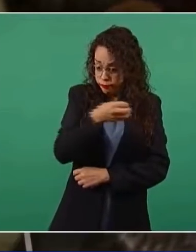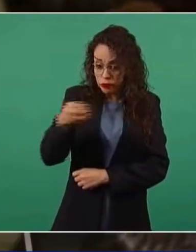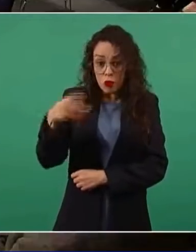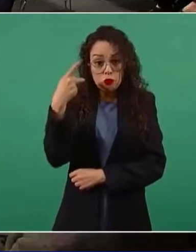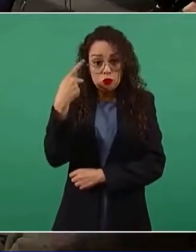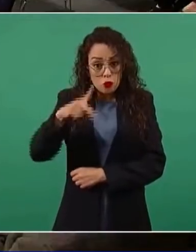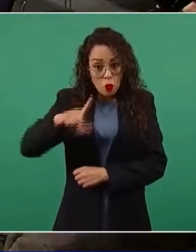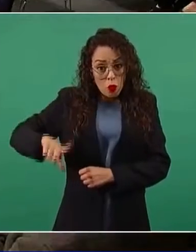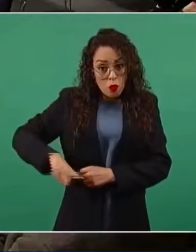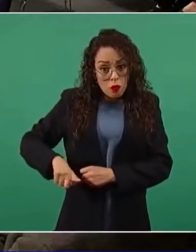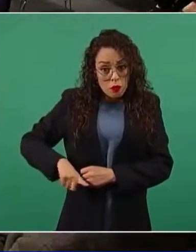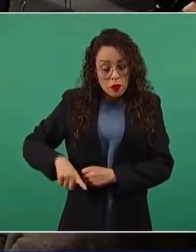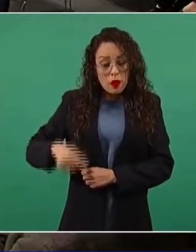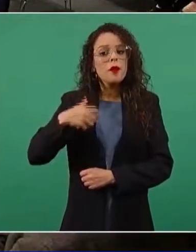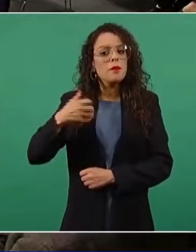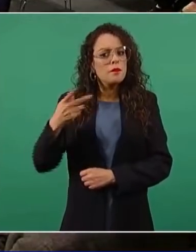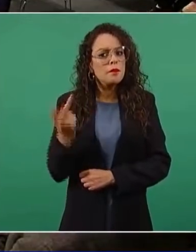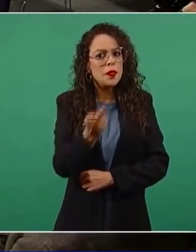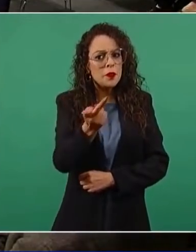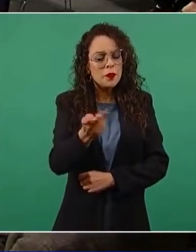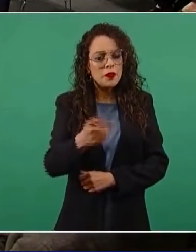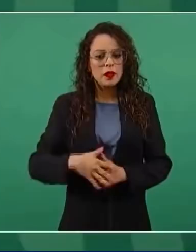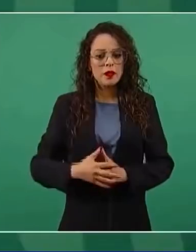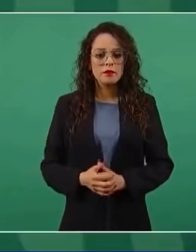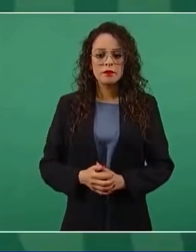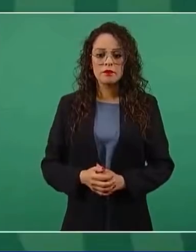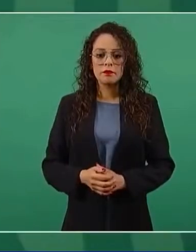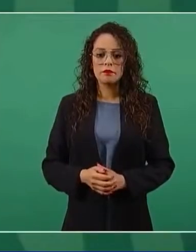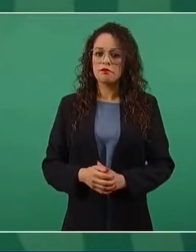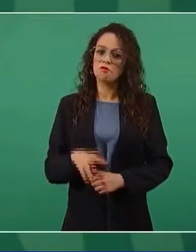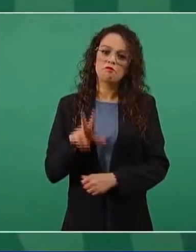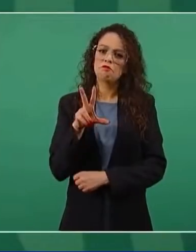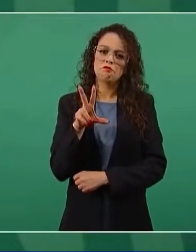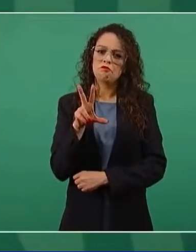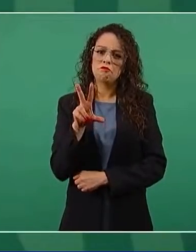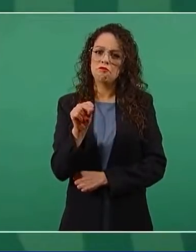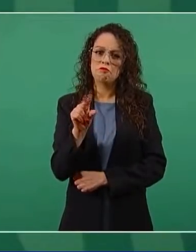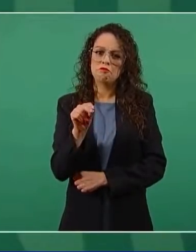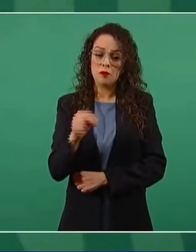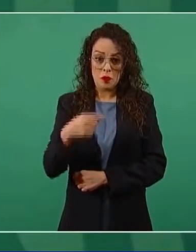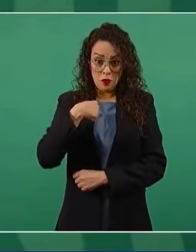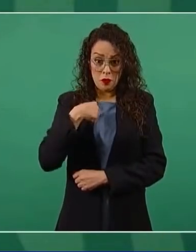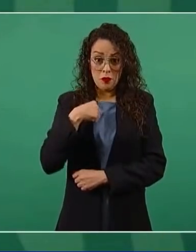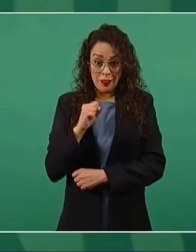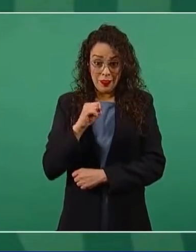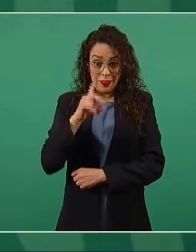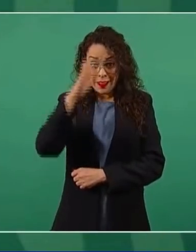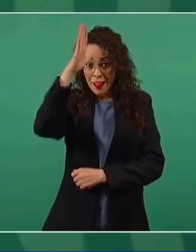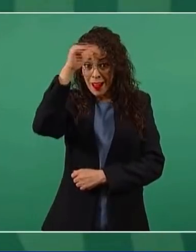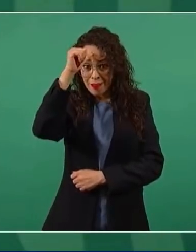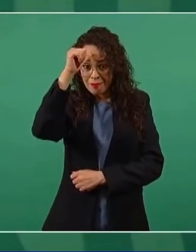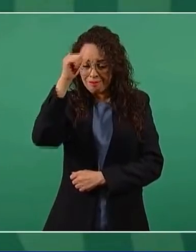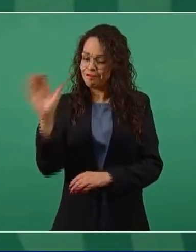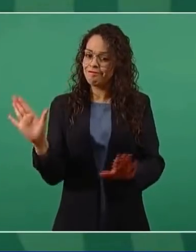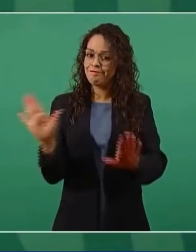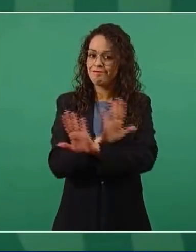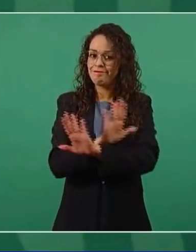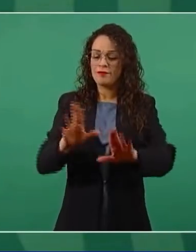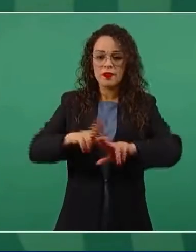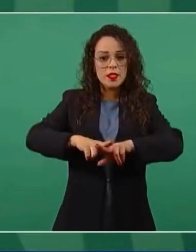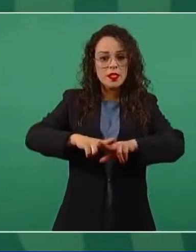gobierno? No, y tampoco avalo eso. Nada que tenga que ver con corrupción se